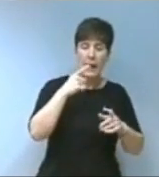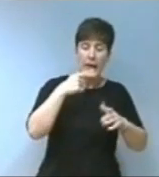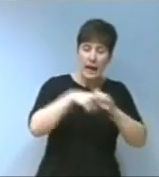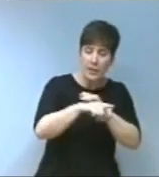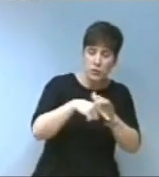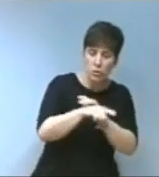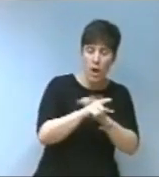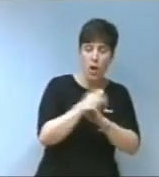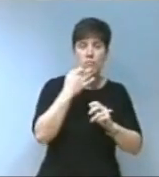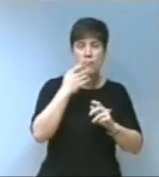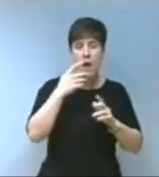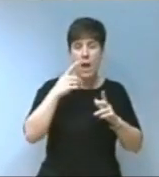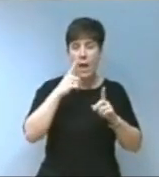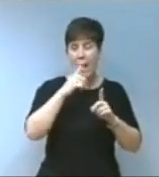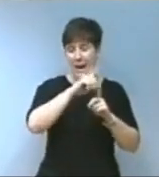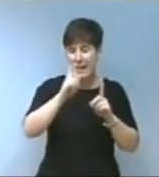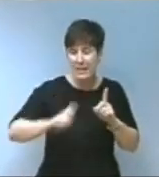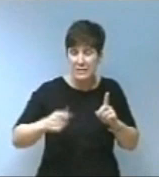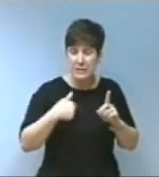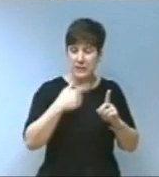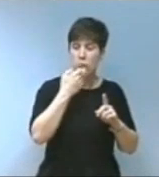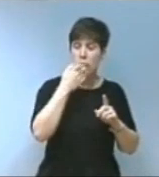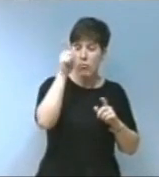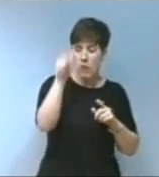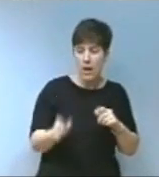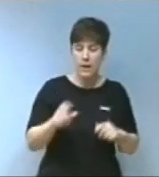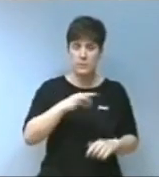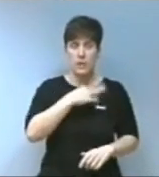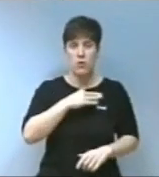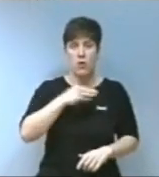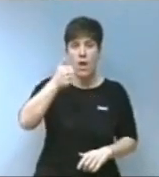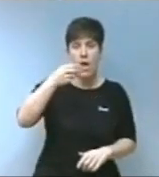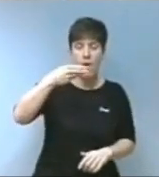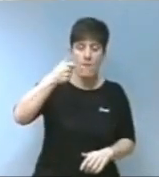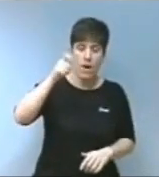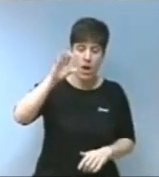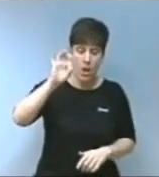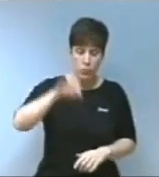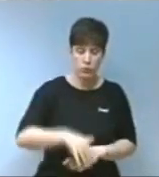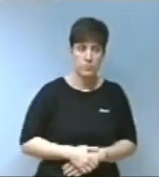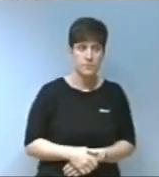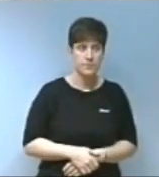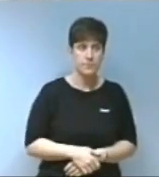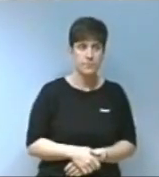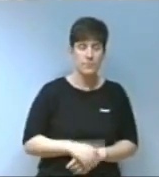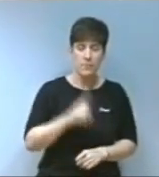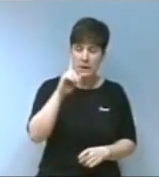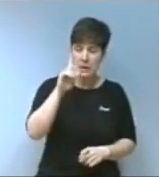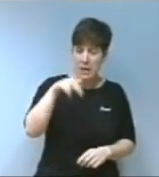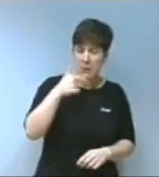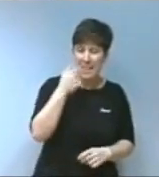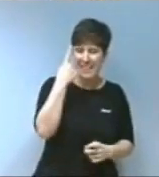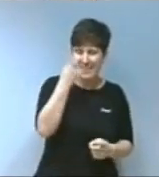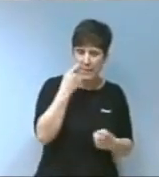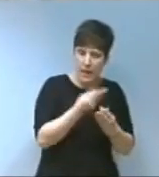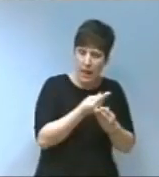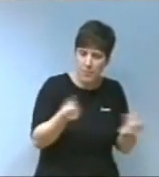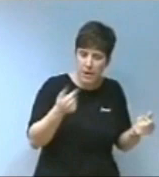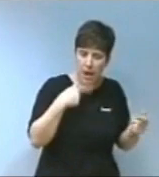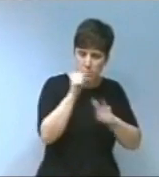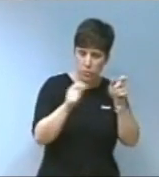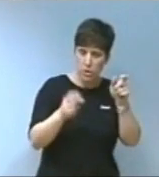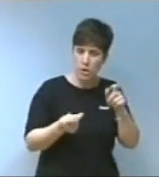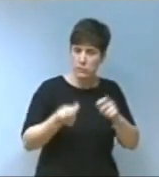señor Ábalos. Vamos a dejarlo a un lado. Vamos a dejar a un lado que acuerdan eliminar aforamientos con el señor Torra, porque, oiga, señor Mata, ya